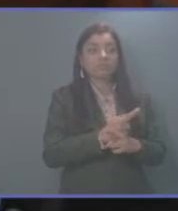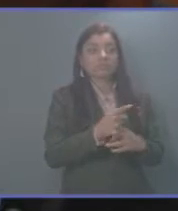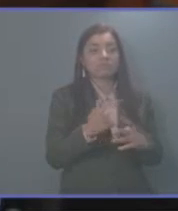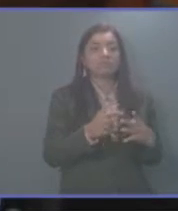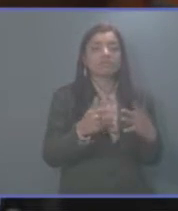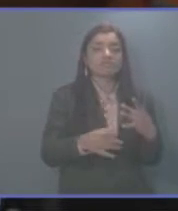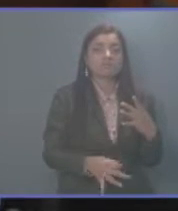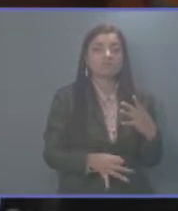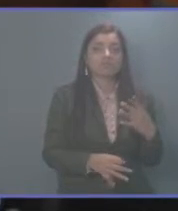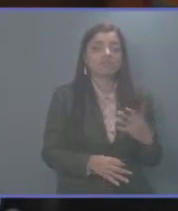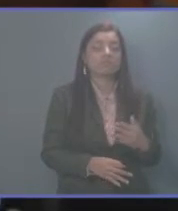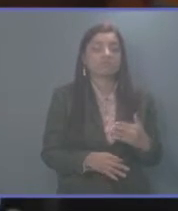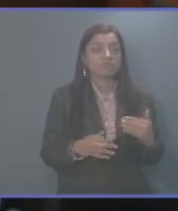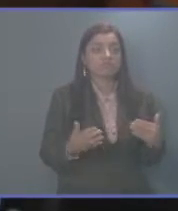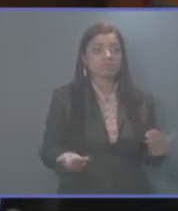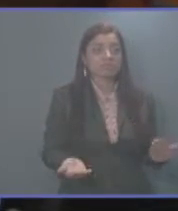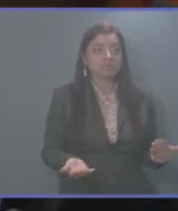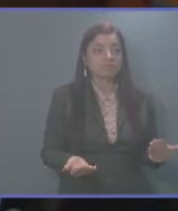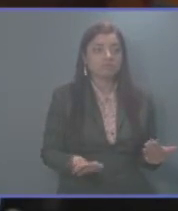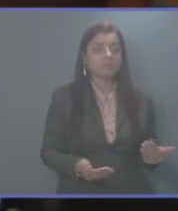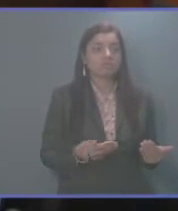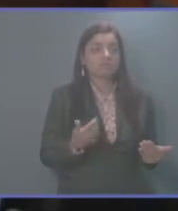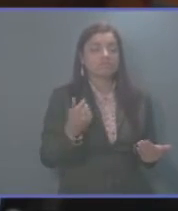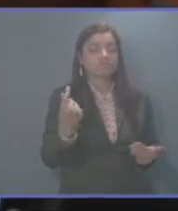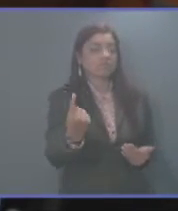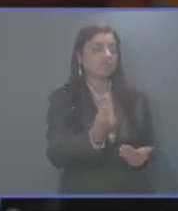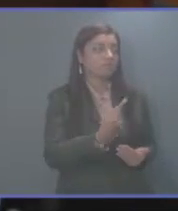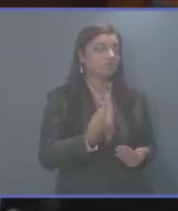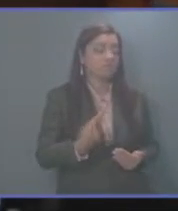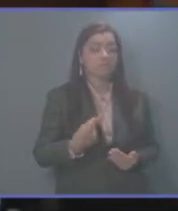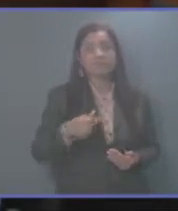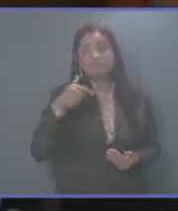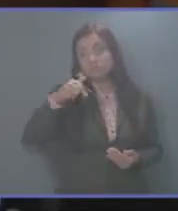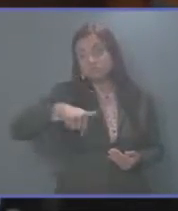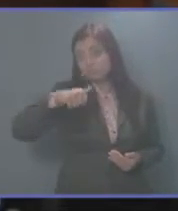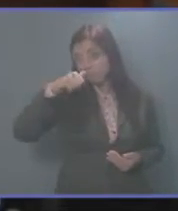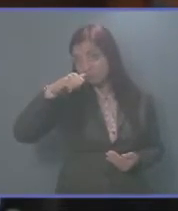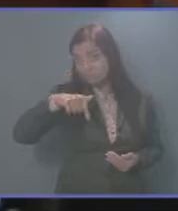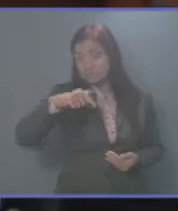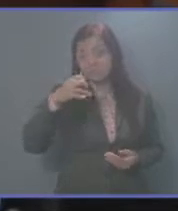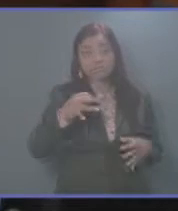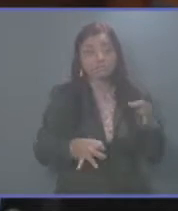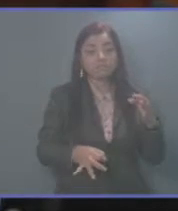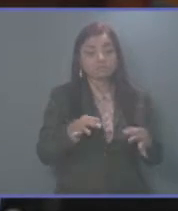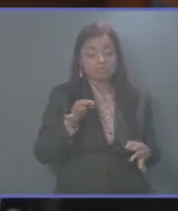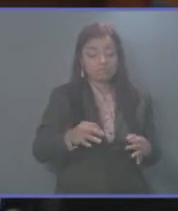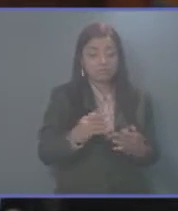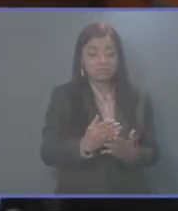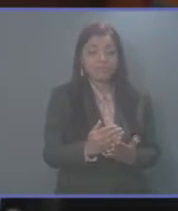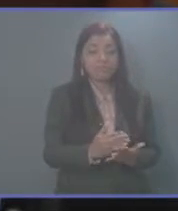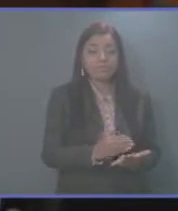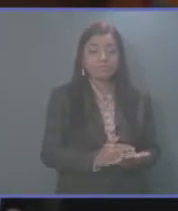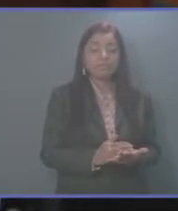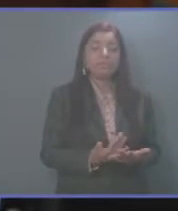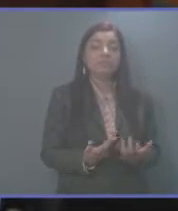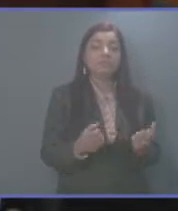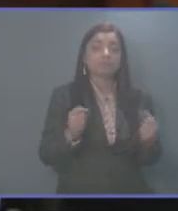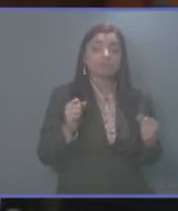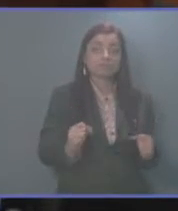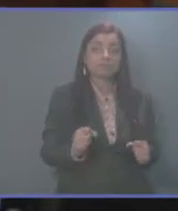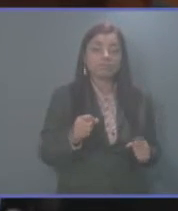ley que den lugar a que las personas, tanto naturales como jurídicas, alcancen